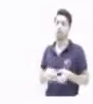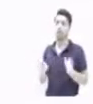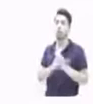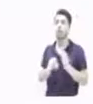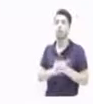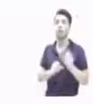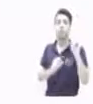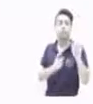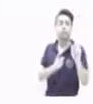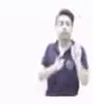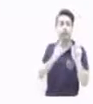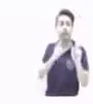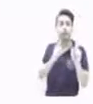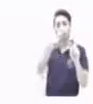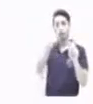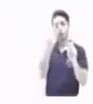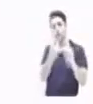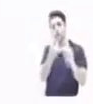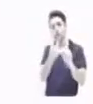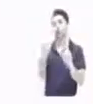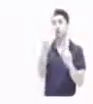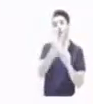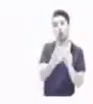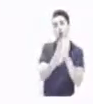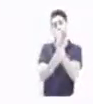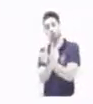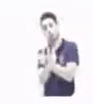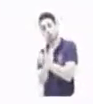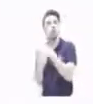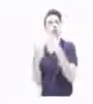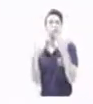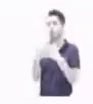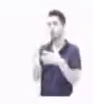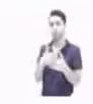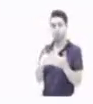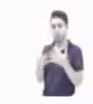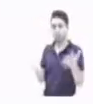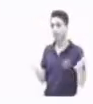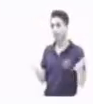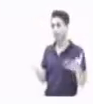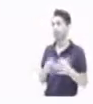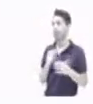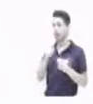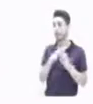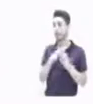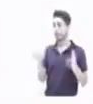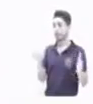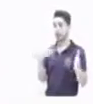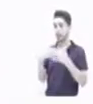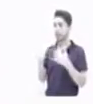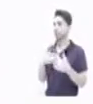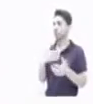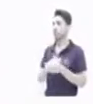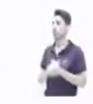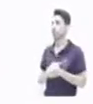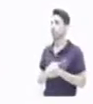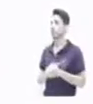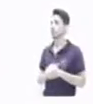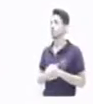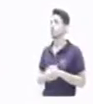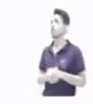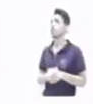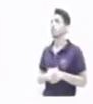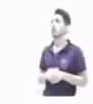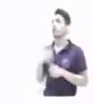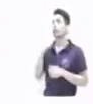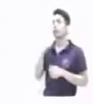por ejemplo, si primero me nombran a mí y a otras dos personas, o primero nombran a las otras dos personas y luego a mí. Pues el orden no importa.